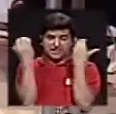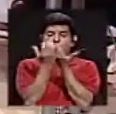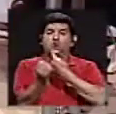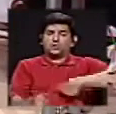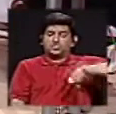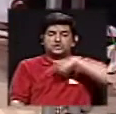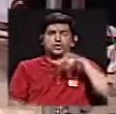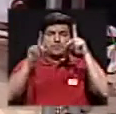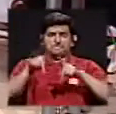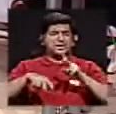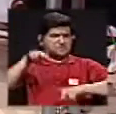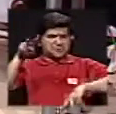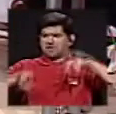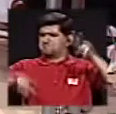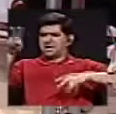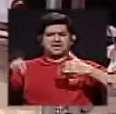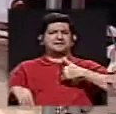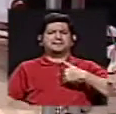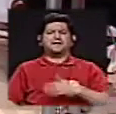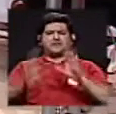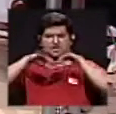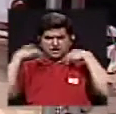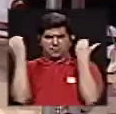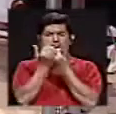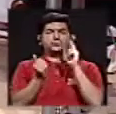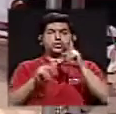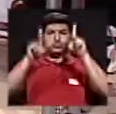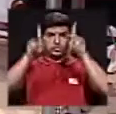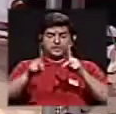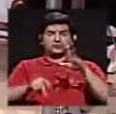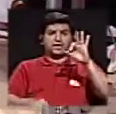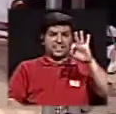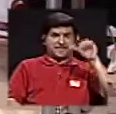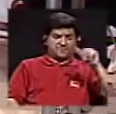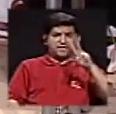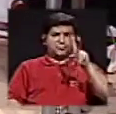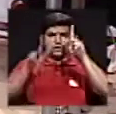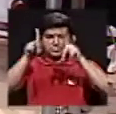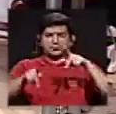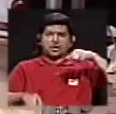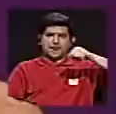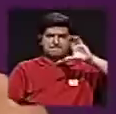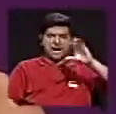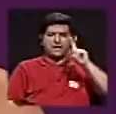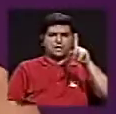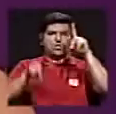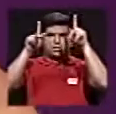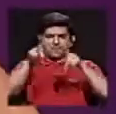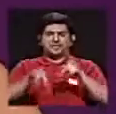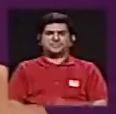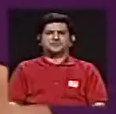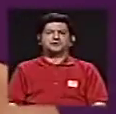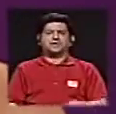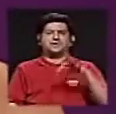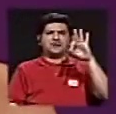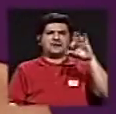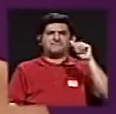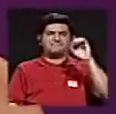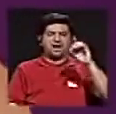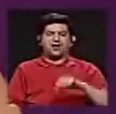era gente muy variada de hecho en nuestra comisión había dos personas del frente amplio dos personas del pac una persona del fao dos